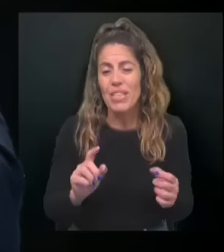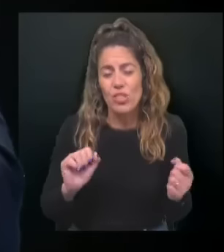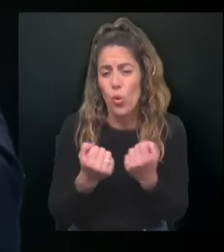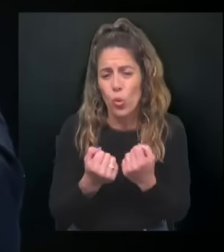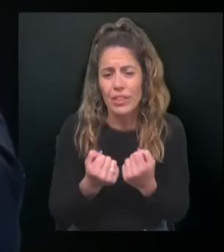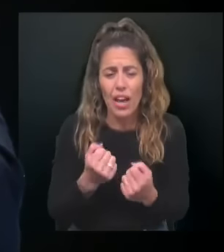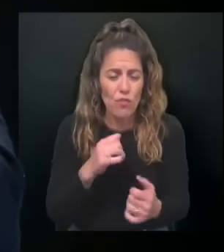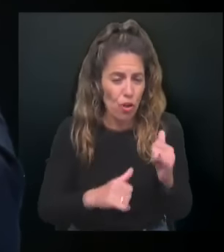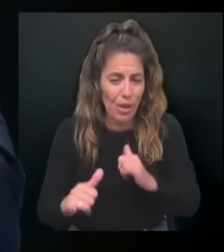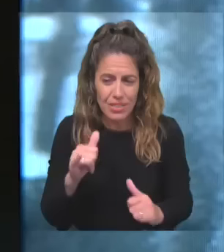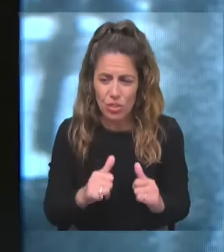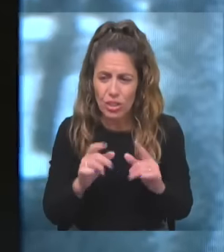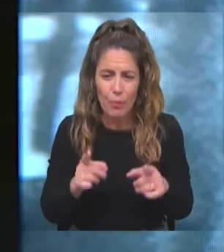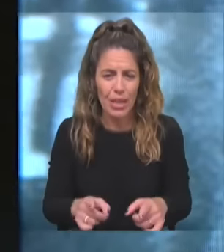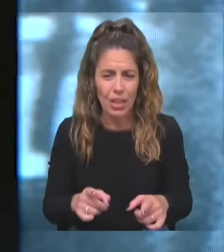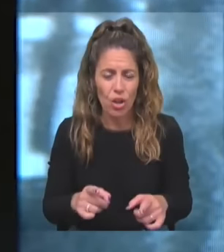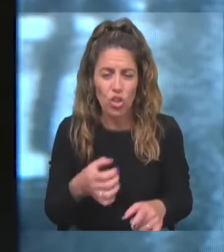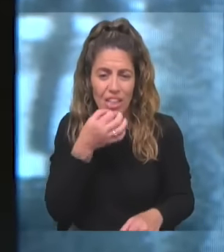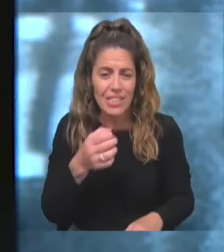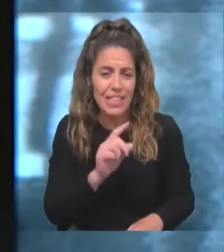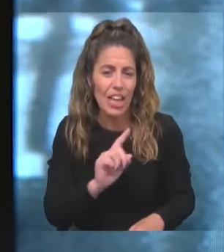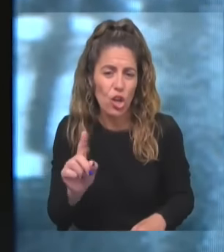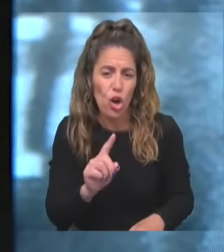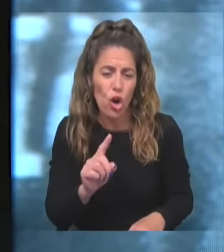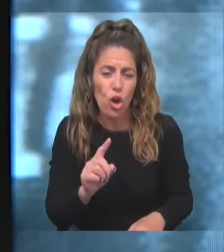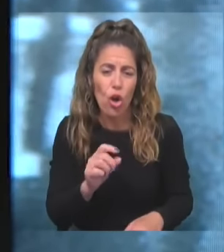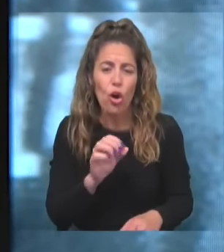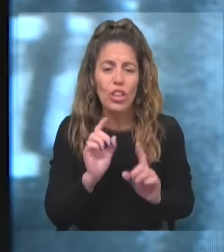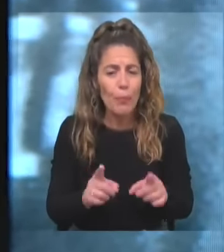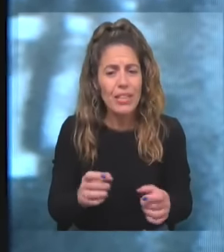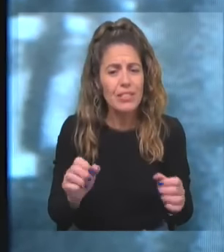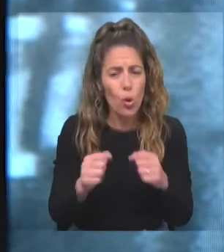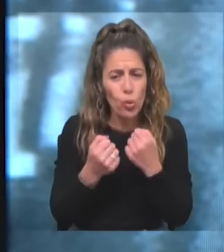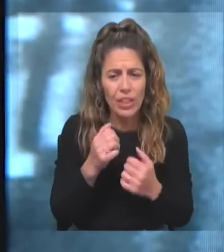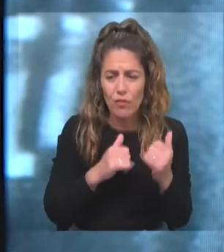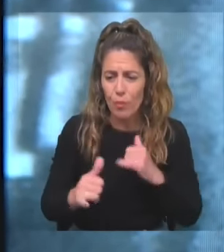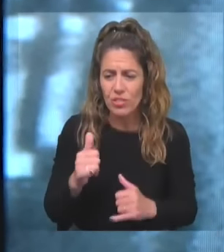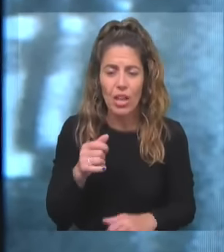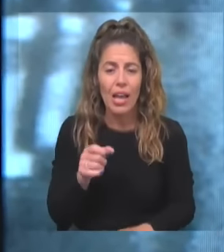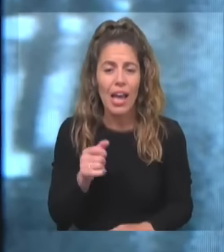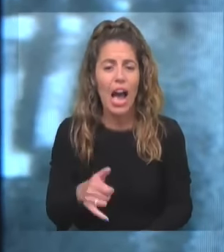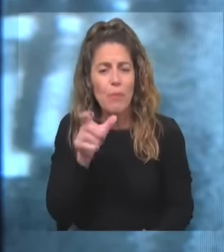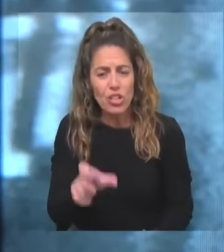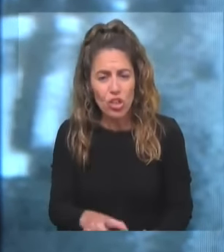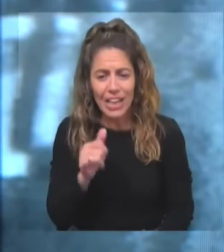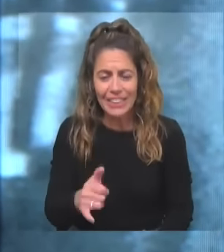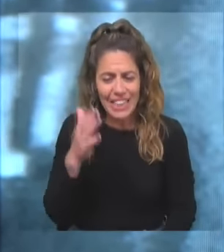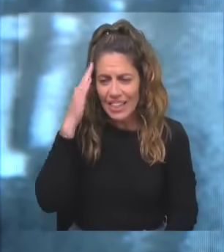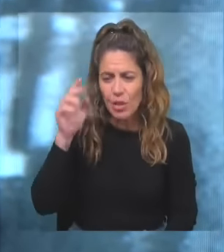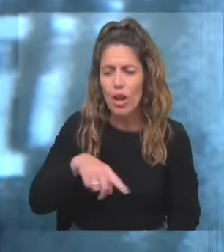se oculta información. Hay gente que tiene que saber todavía dónde se enterraron